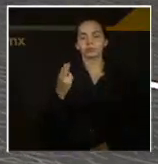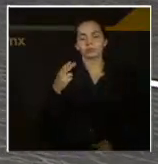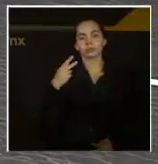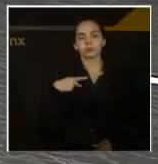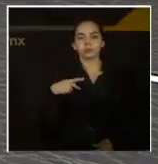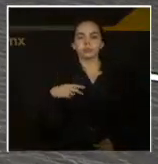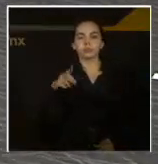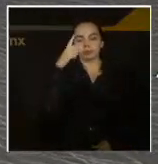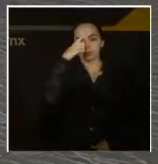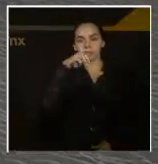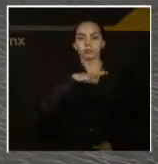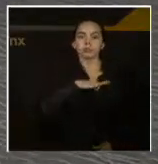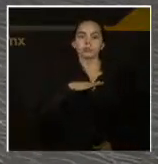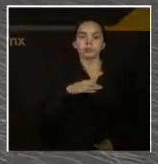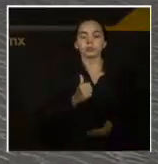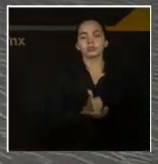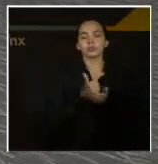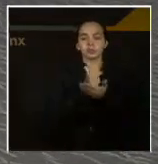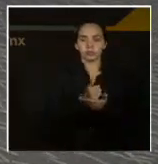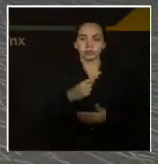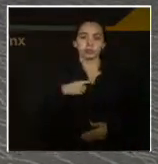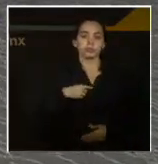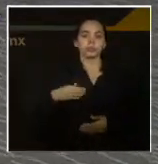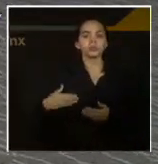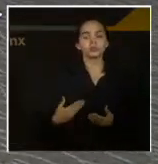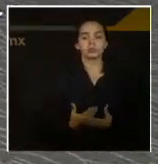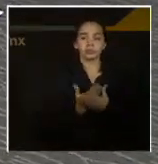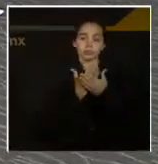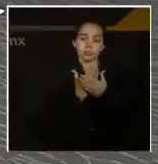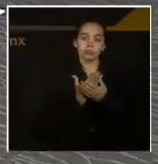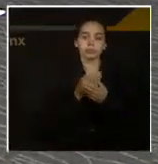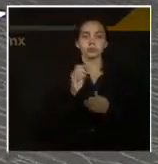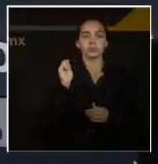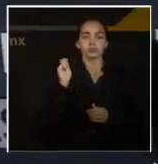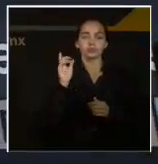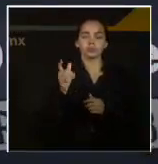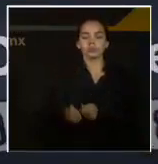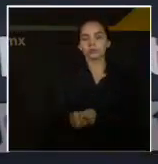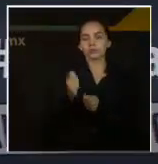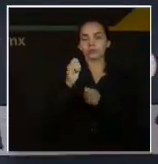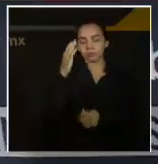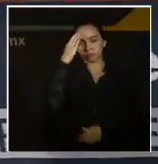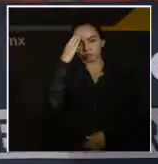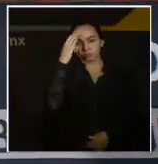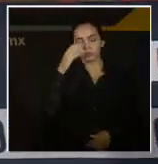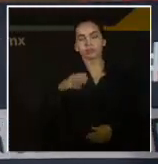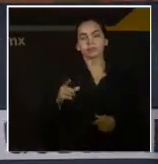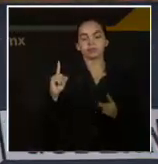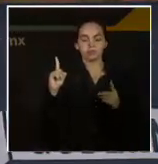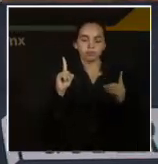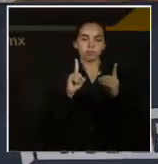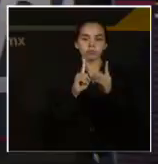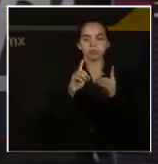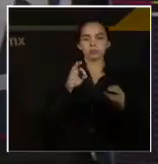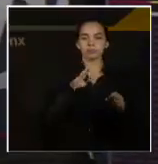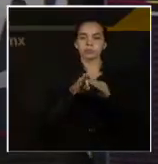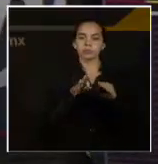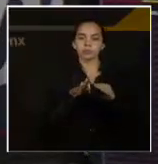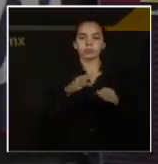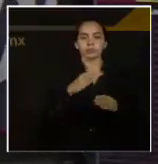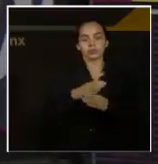poder atenderlo. Haber nacido en un puerto de pescadores, conocer de cerca el trabajo del campo en los últimos 30